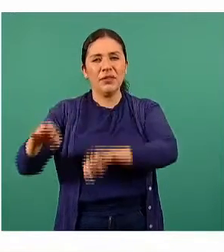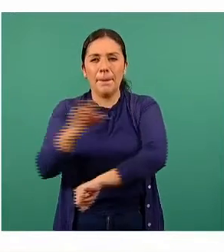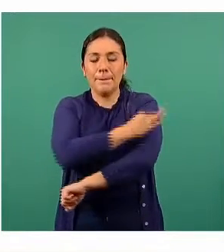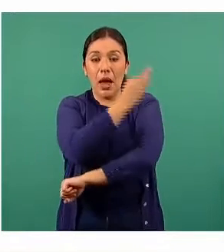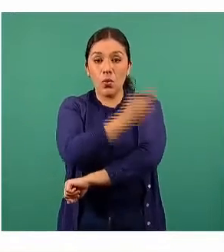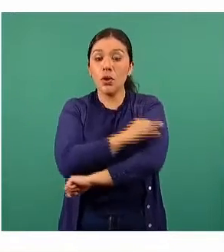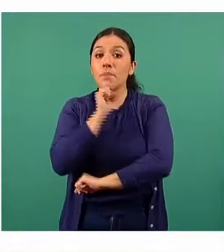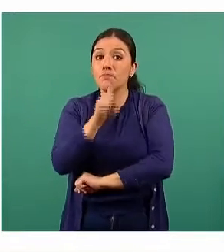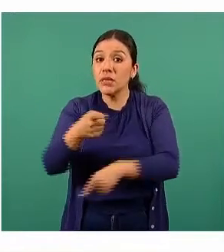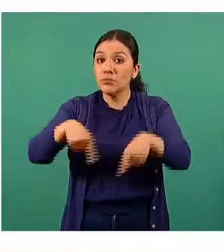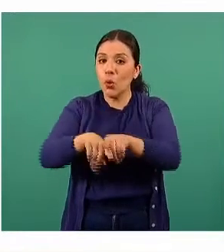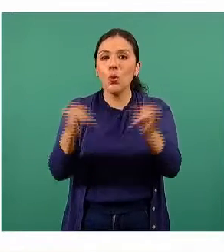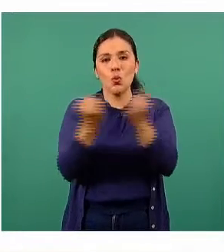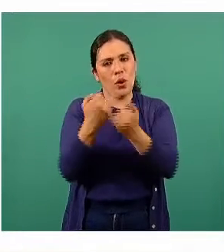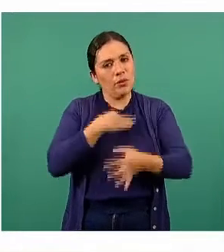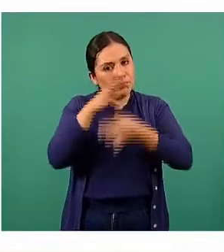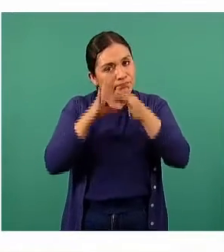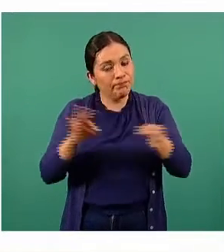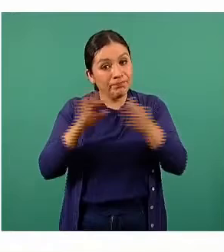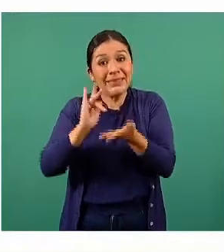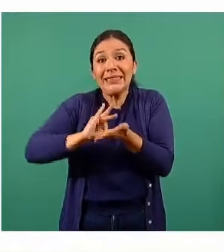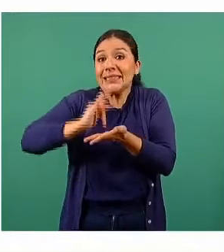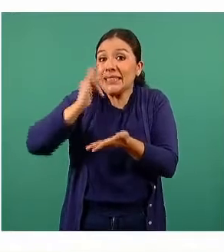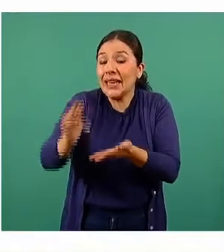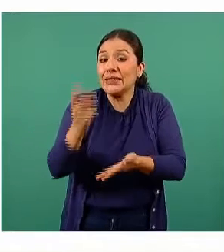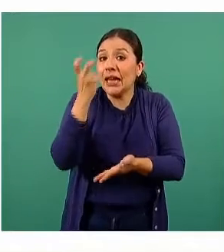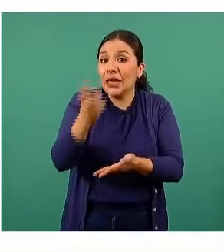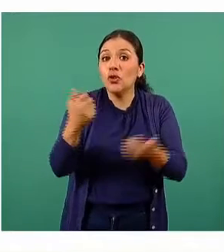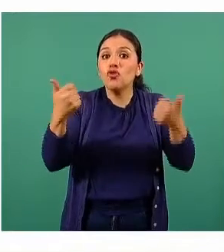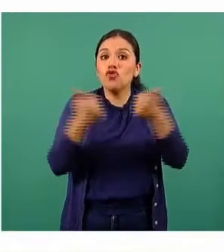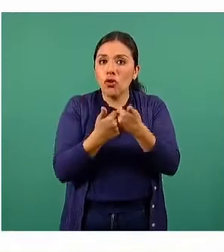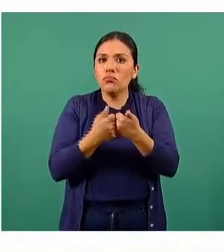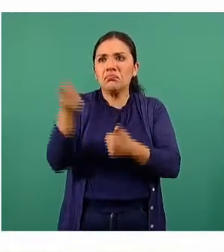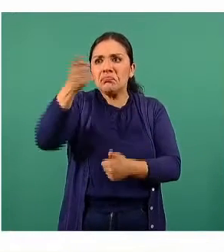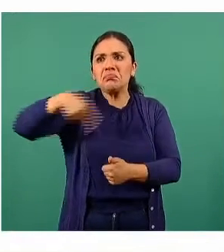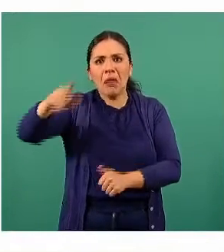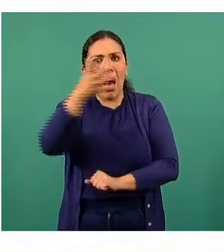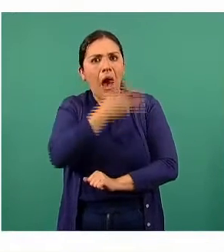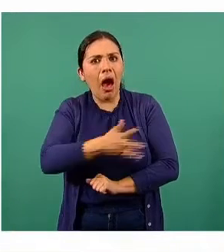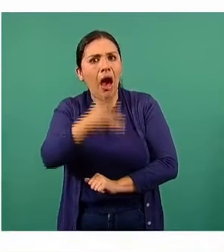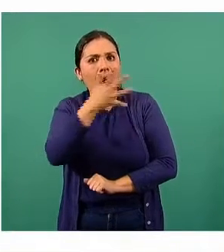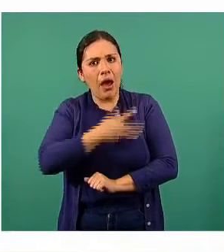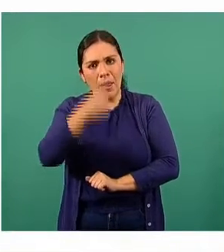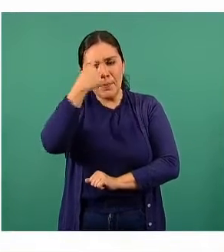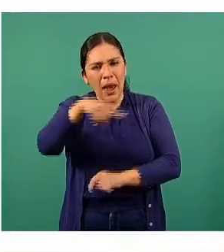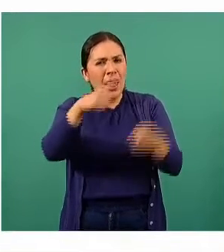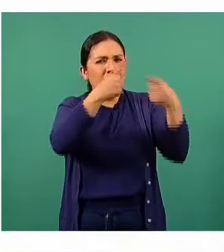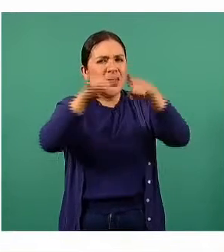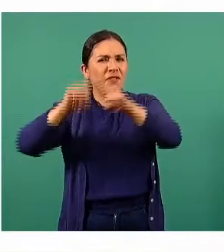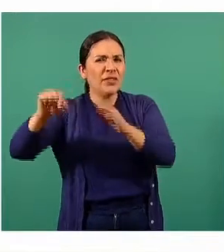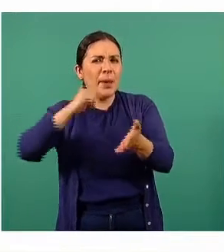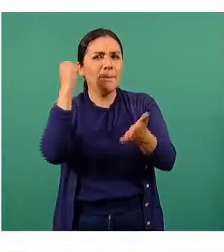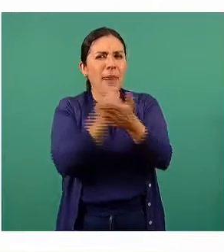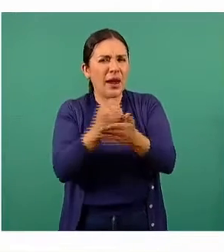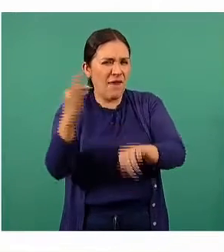que también hacemos énfasis en recalcar que gracias a la disponibilidad que se tiene de estos diferentes tipos de vacuna, es que